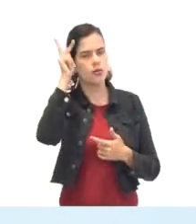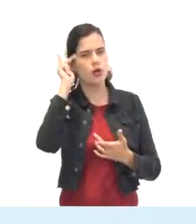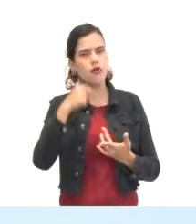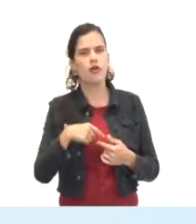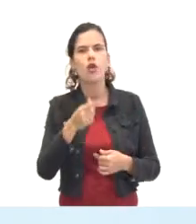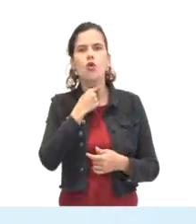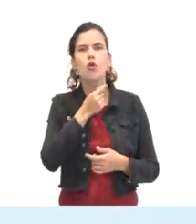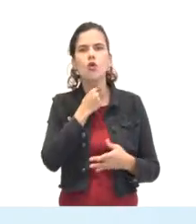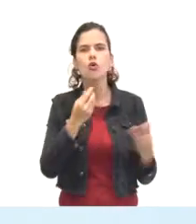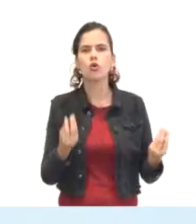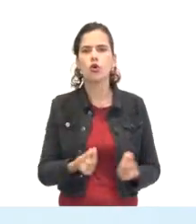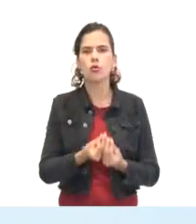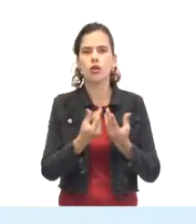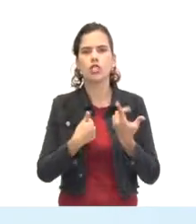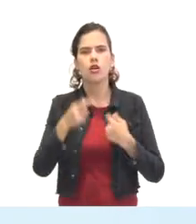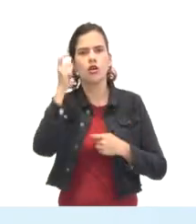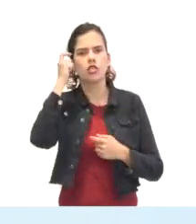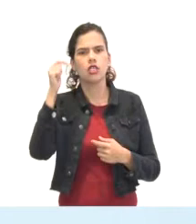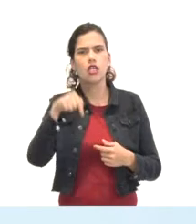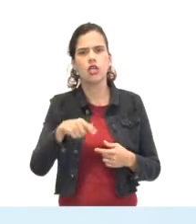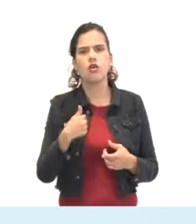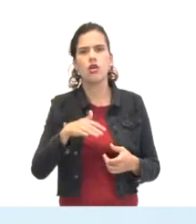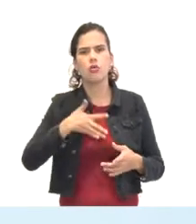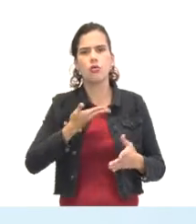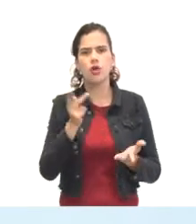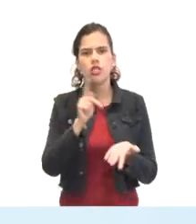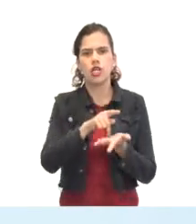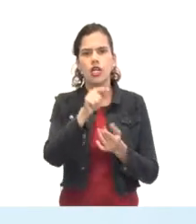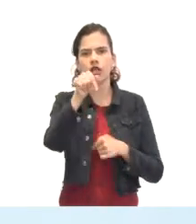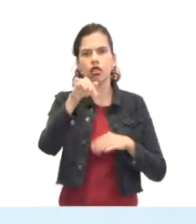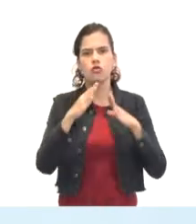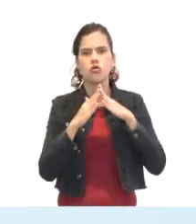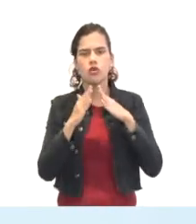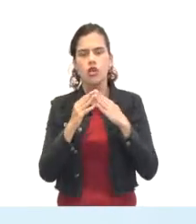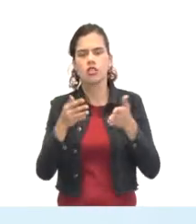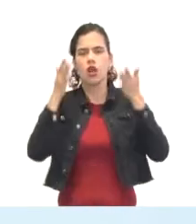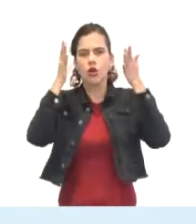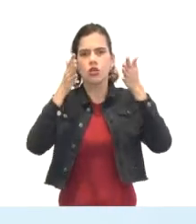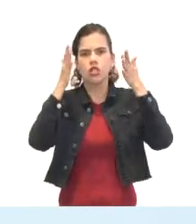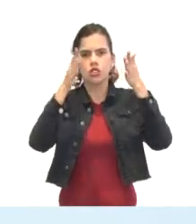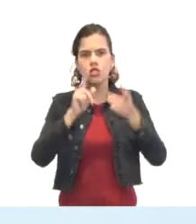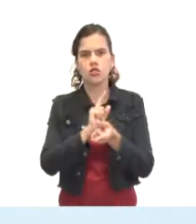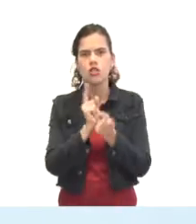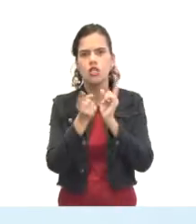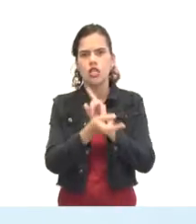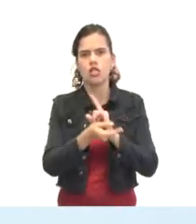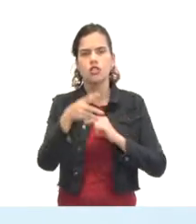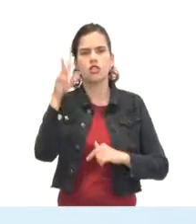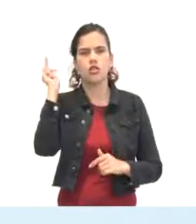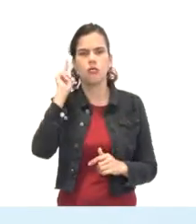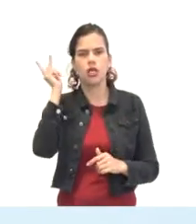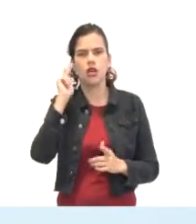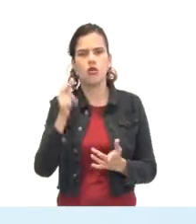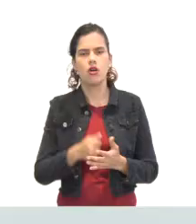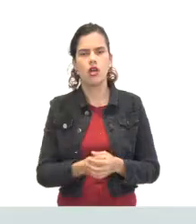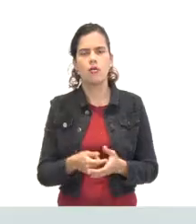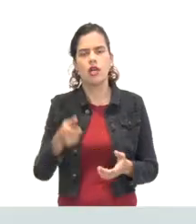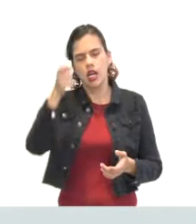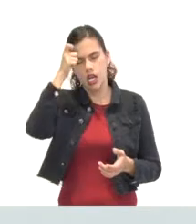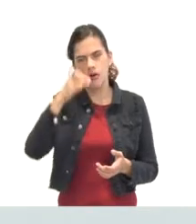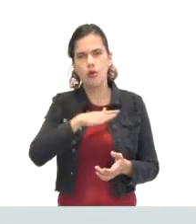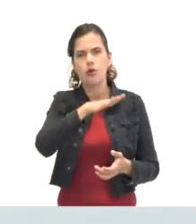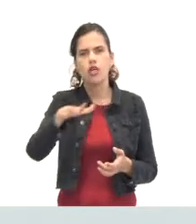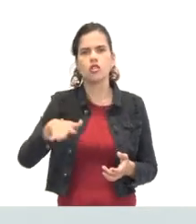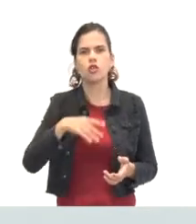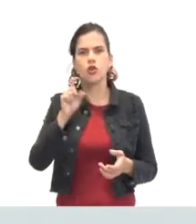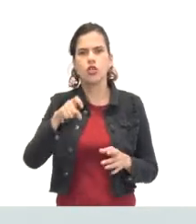Un placer acompañarlos el día de hoy y poder llevar hasta sus hogares orientaciones y adaptaciones curriculares para la población